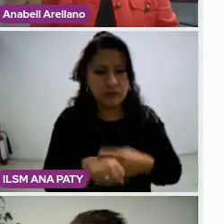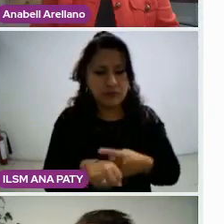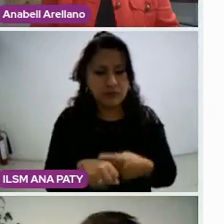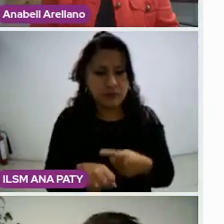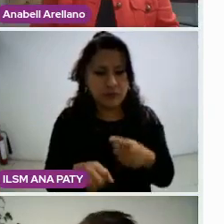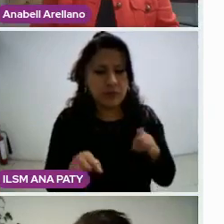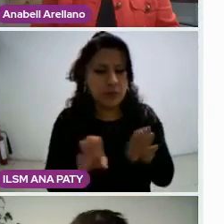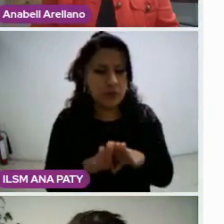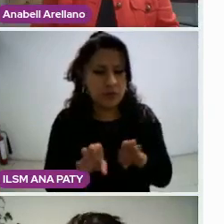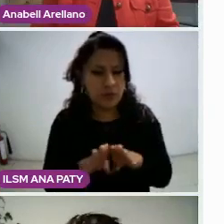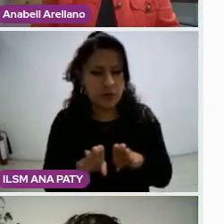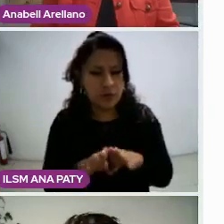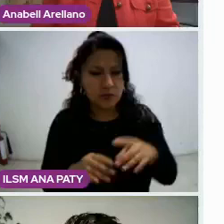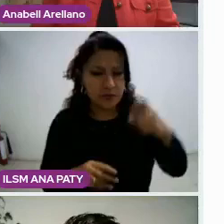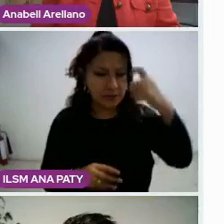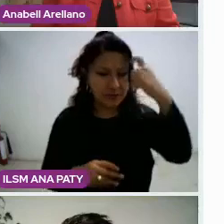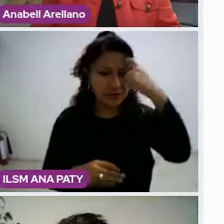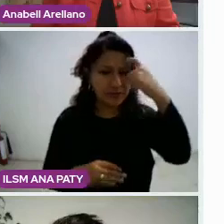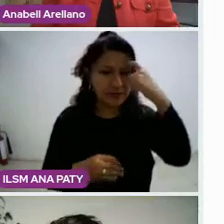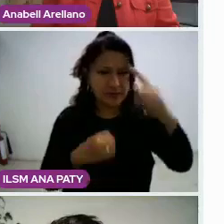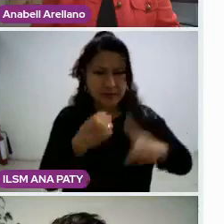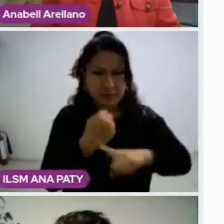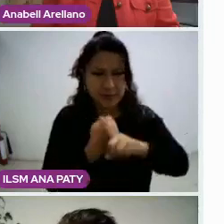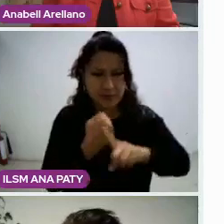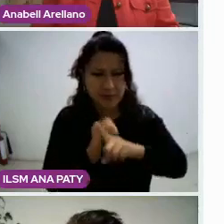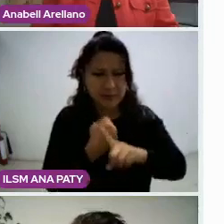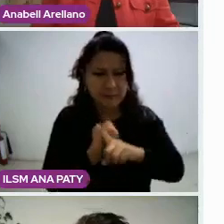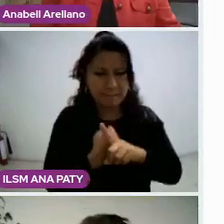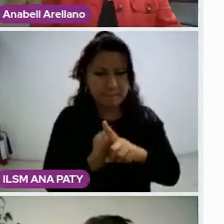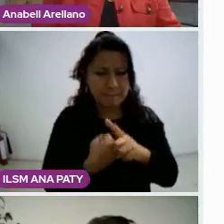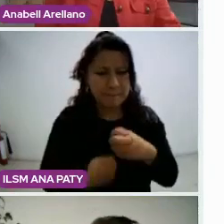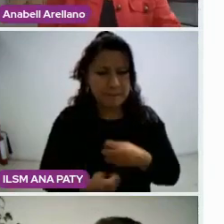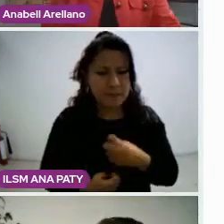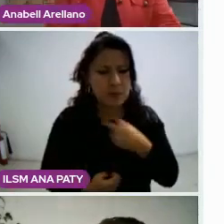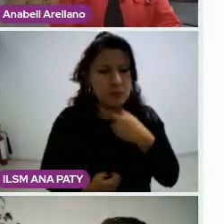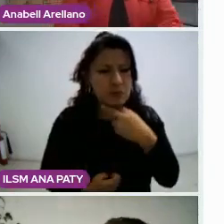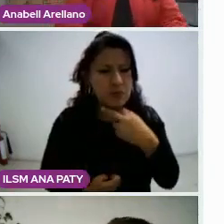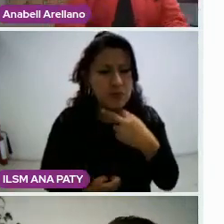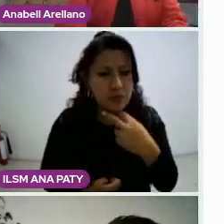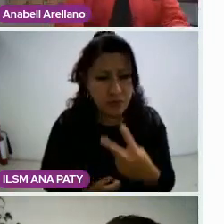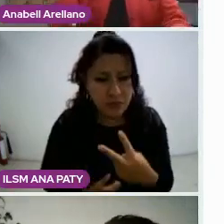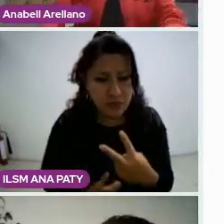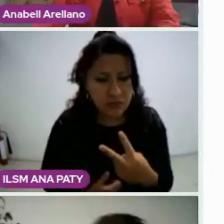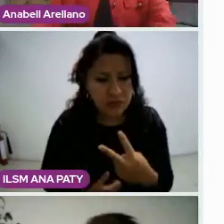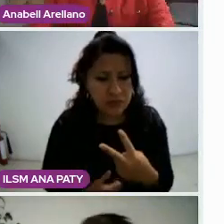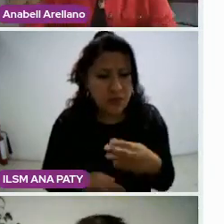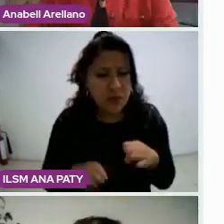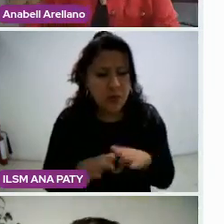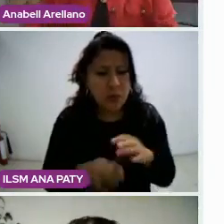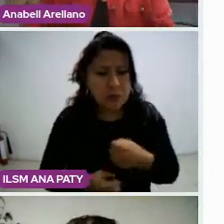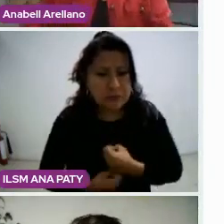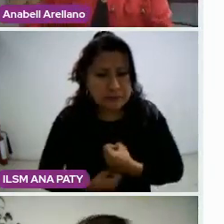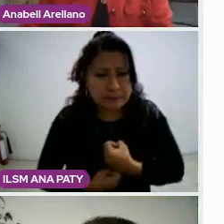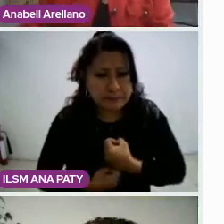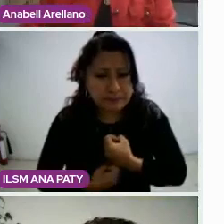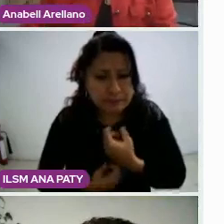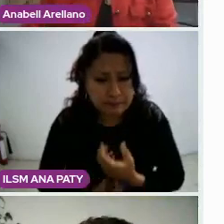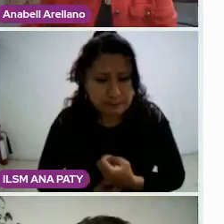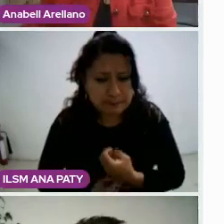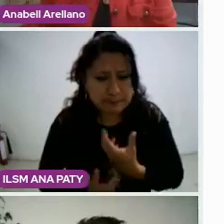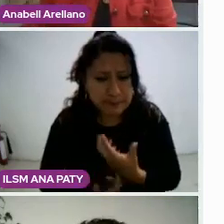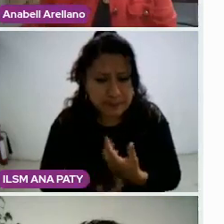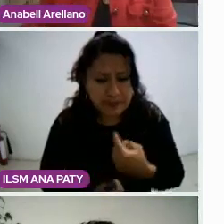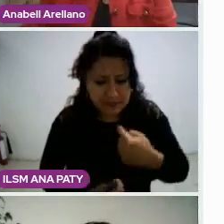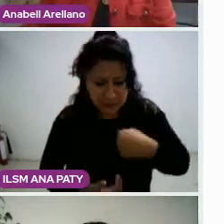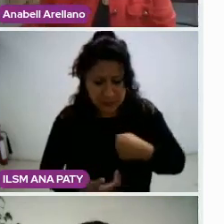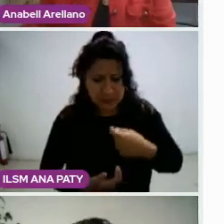no expresados verbalmente y por ello descargados a través de los canales somáticos. ¿Qué quiere decir esto? Hay muchas